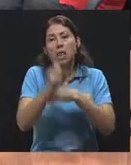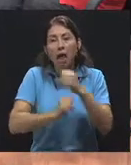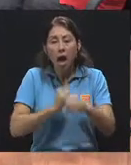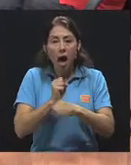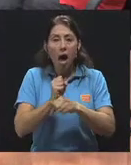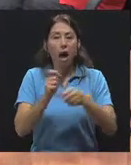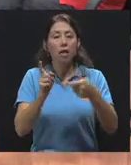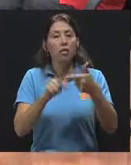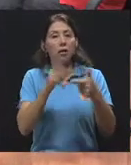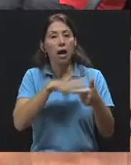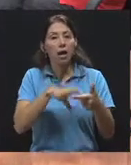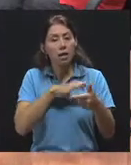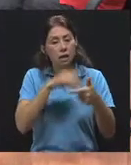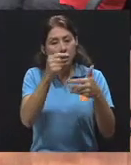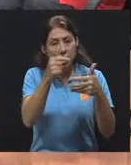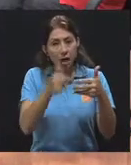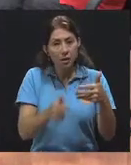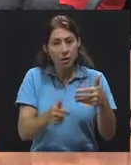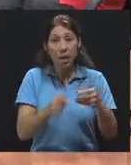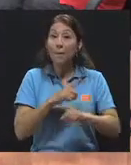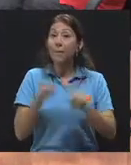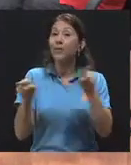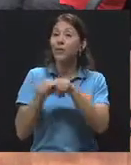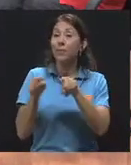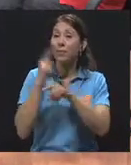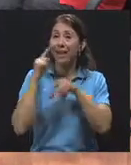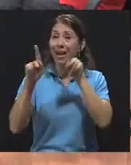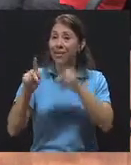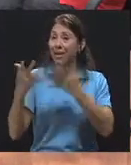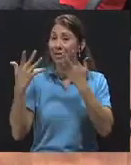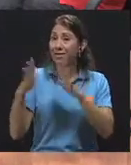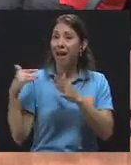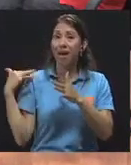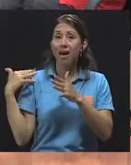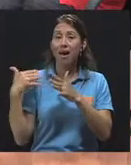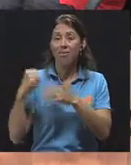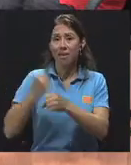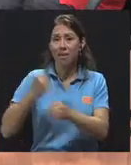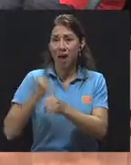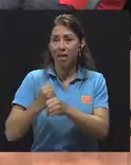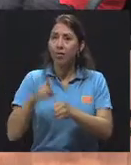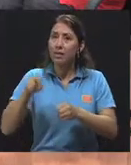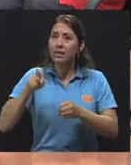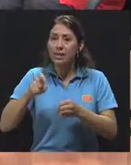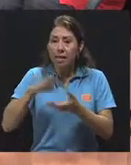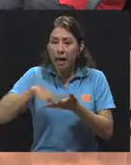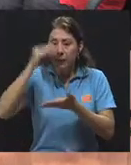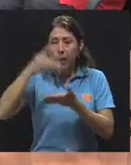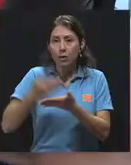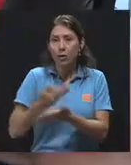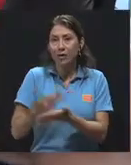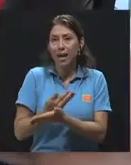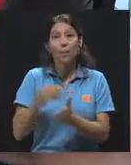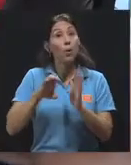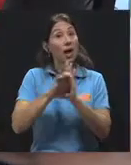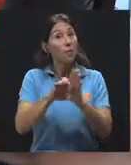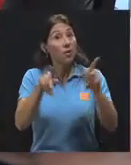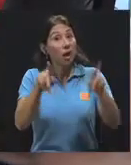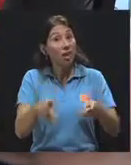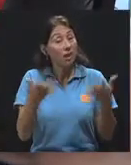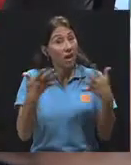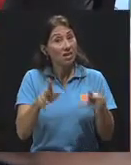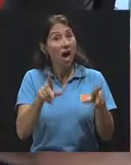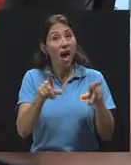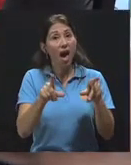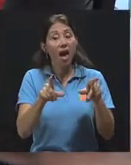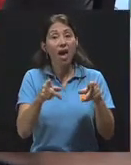con un sector ya como definido, pero también a la gente que ya viene trabajando en esto. y que lo que necesita es actualizarse. Claro. Como la gente que